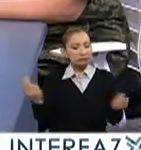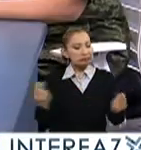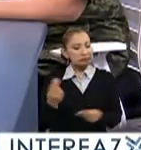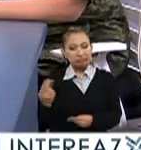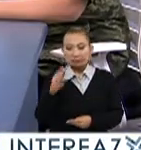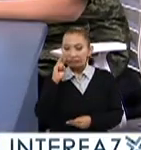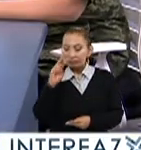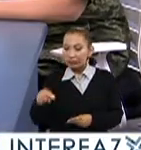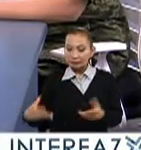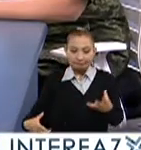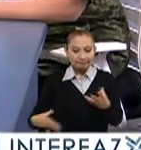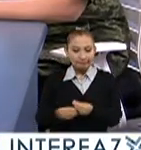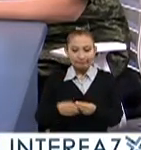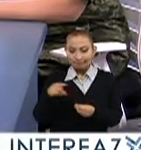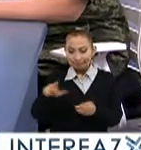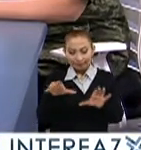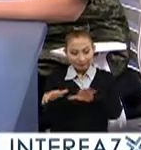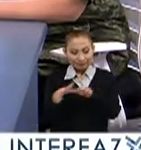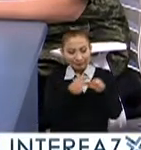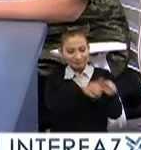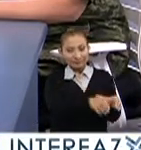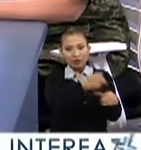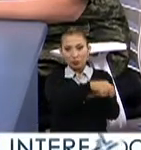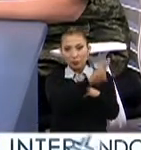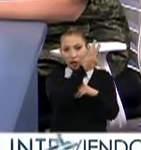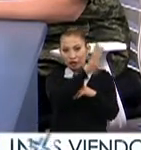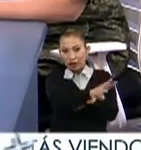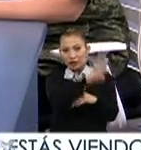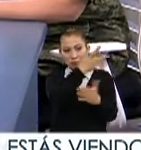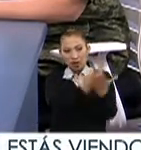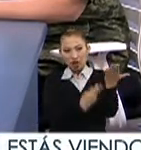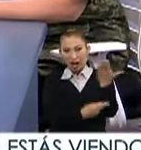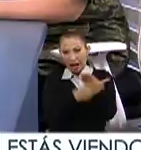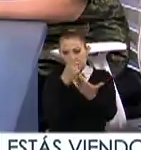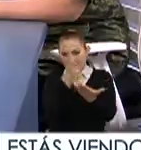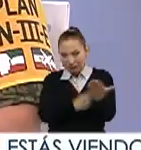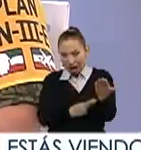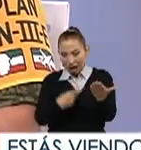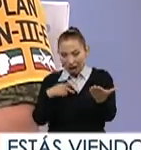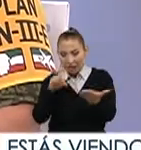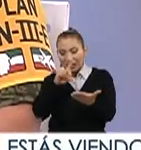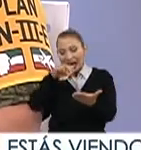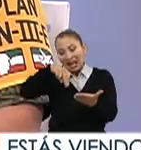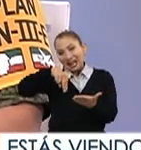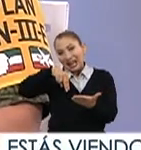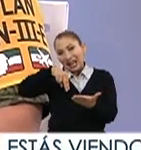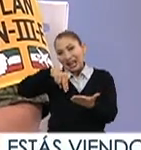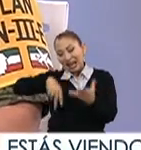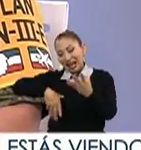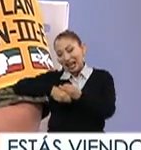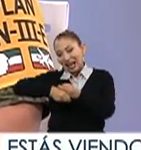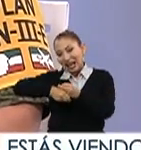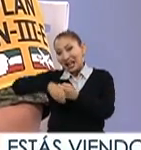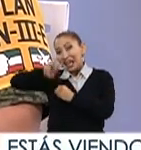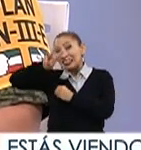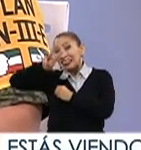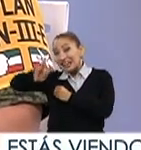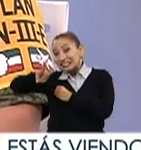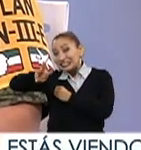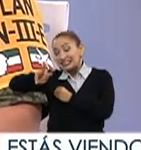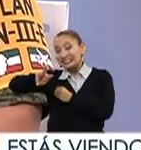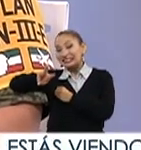necesidad de integrar la versión número 3 al plan DN anexo